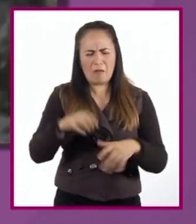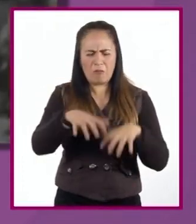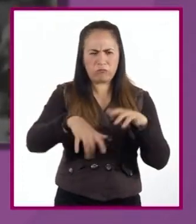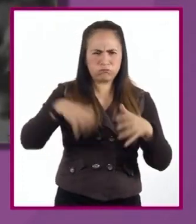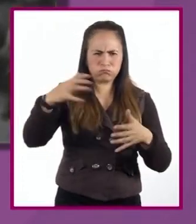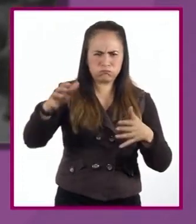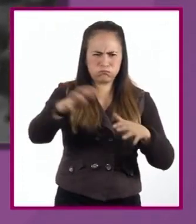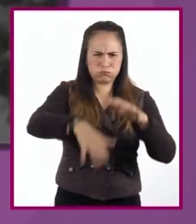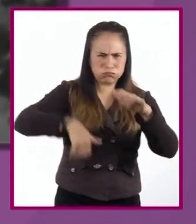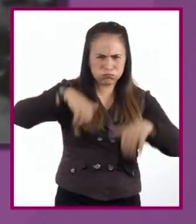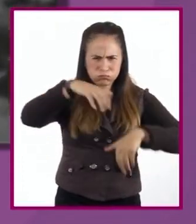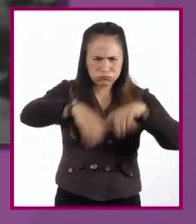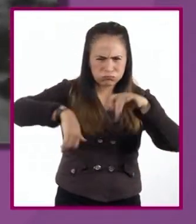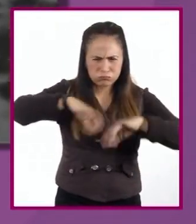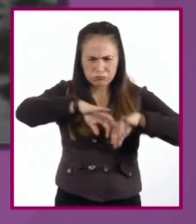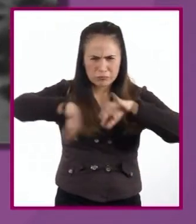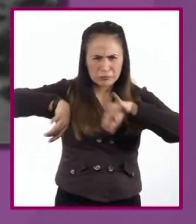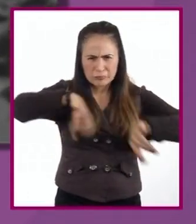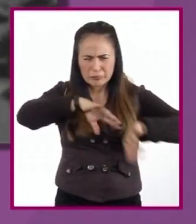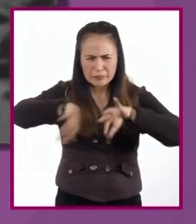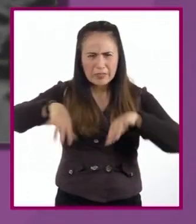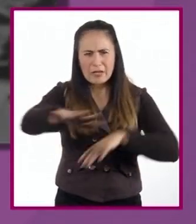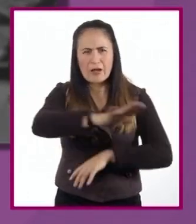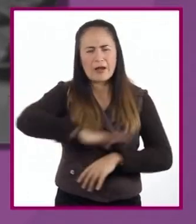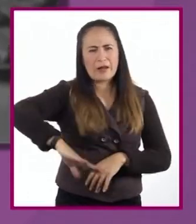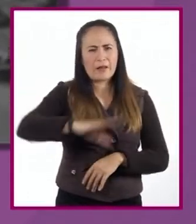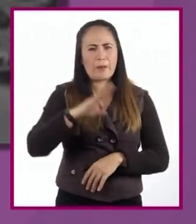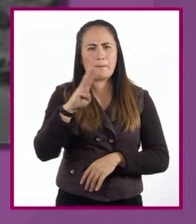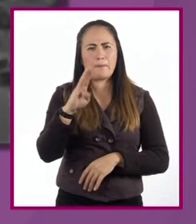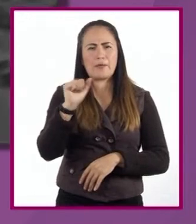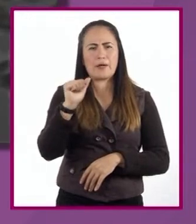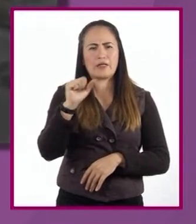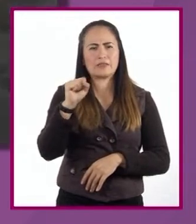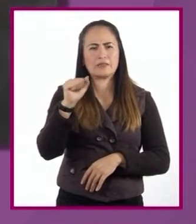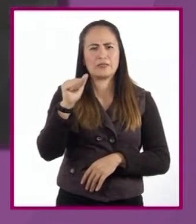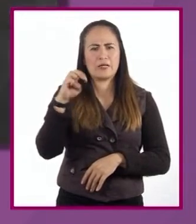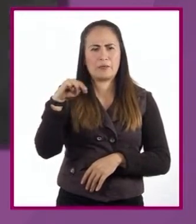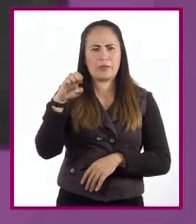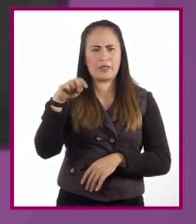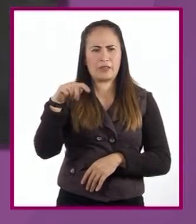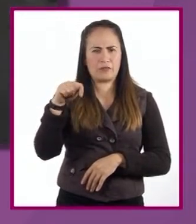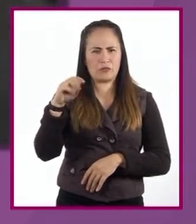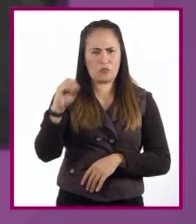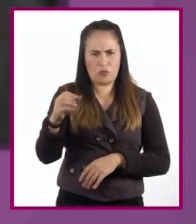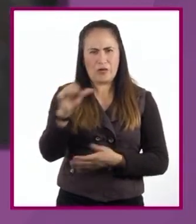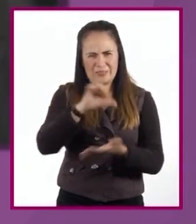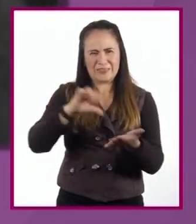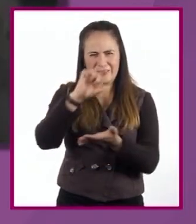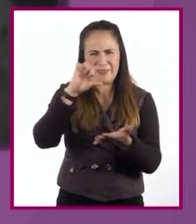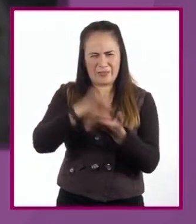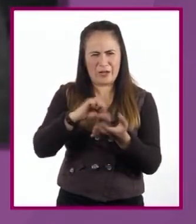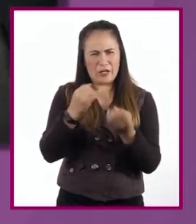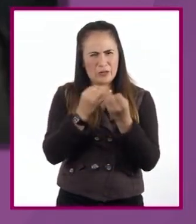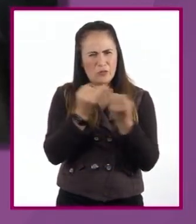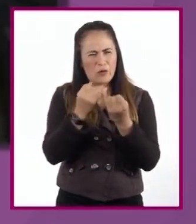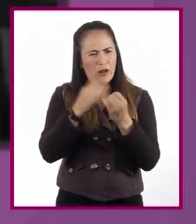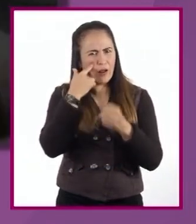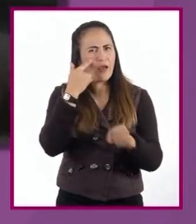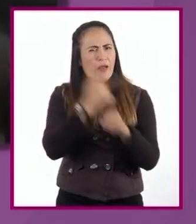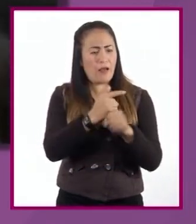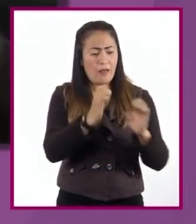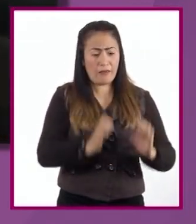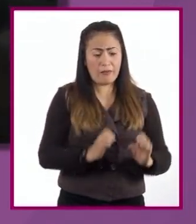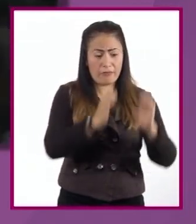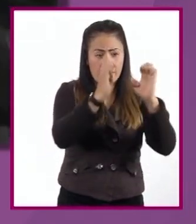que tenemos en la parte de atrás, que se le conoce como el Gran Basamento, que es la parte central, y va a descubrir un pequeño edificio que se encuentra al lado, que él